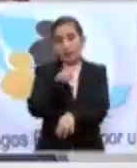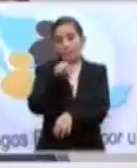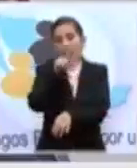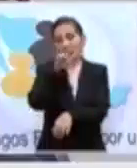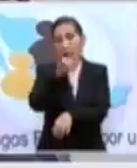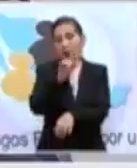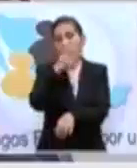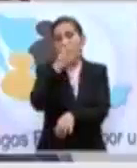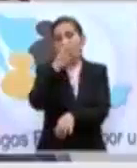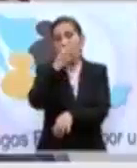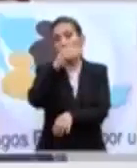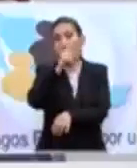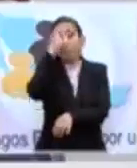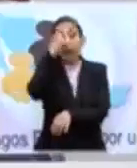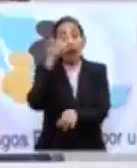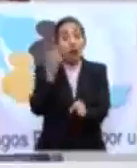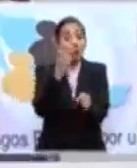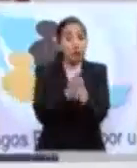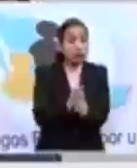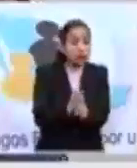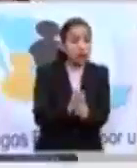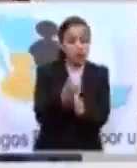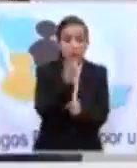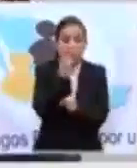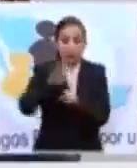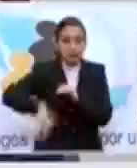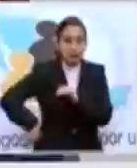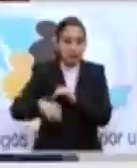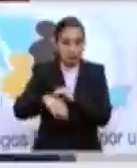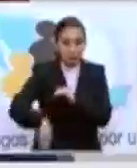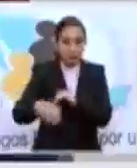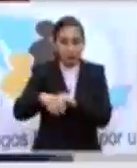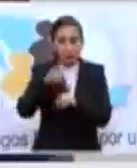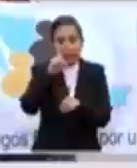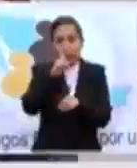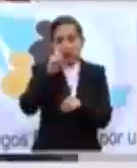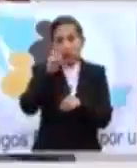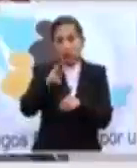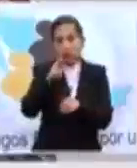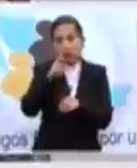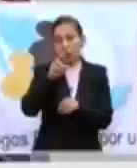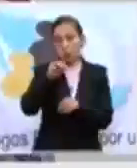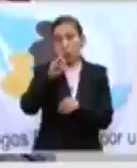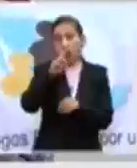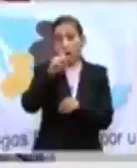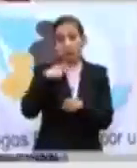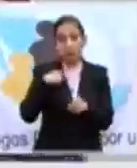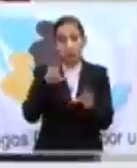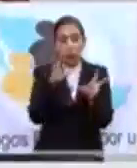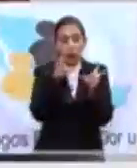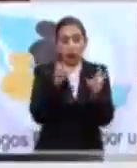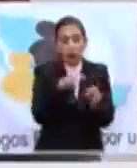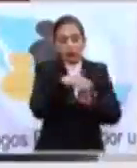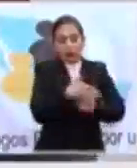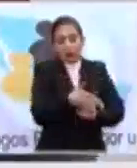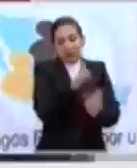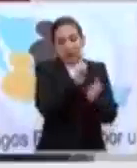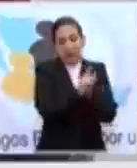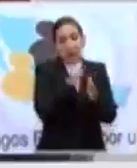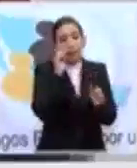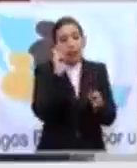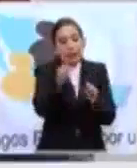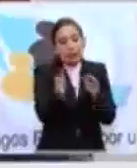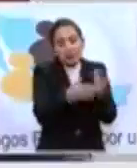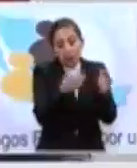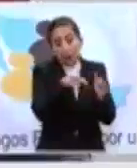Gamboa, para que nos dé la oportunidad, como decía el doctor y senador Mayans, de que se descongelen ahí algunas iniciativas,